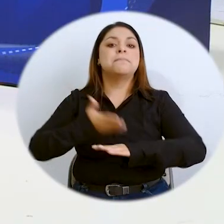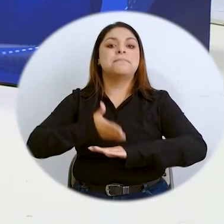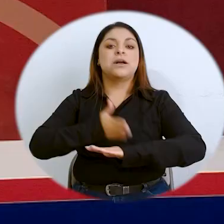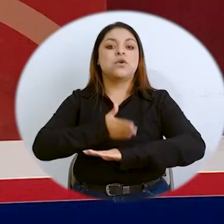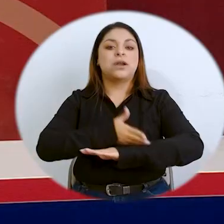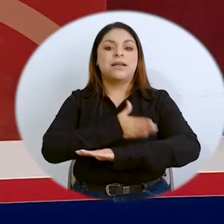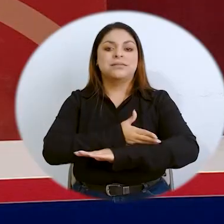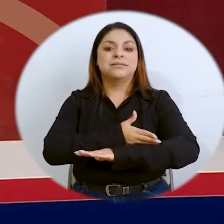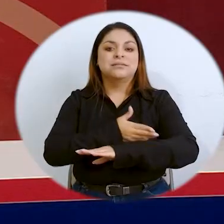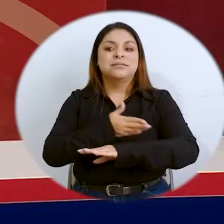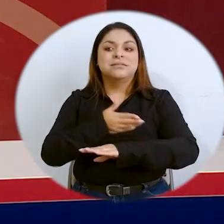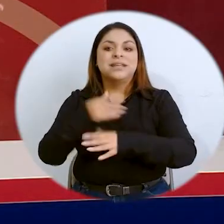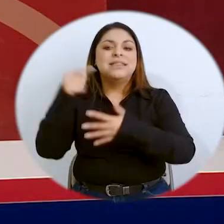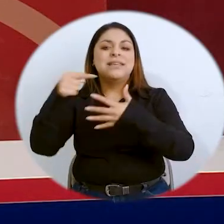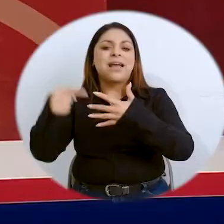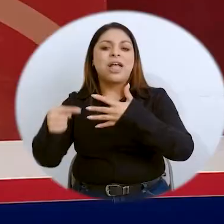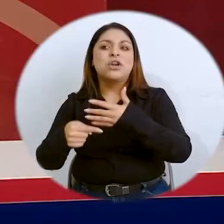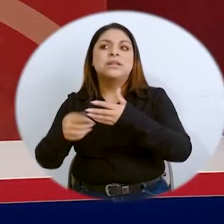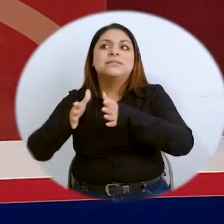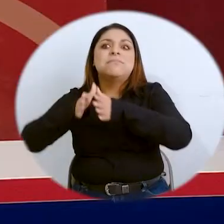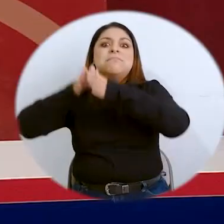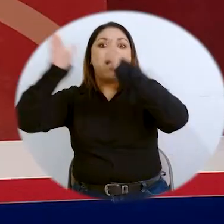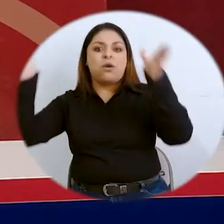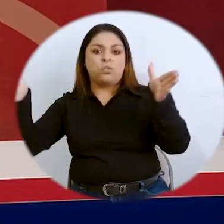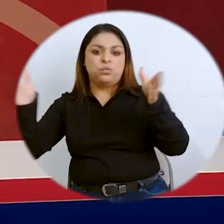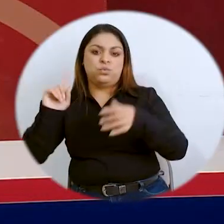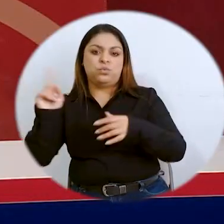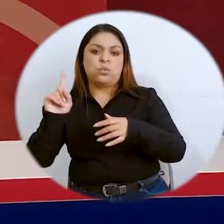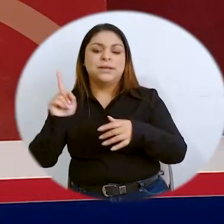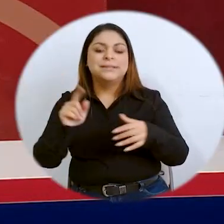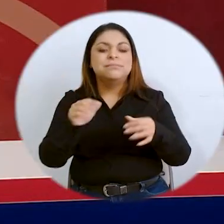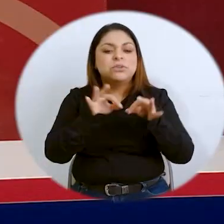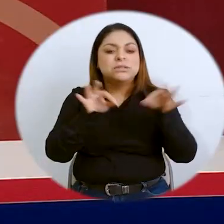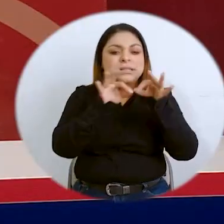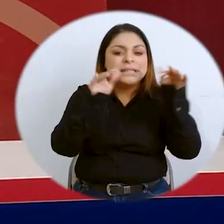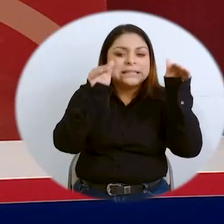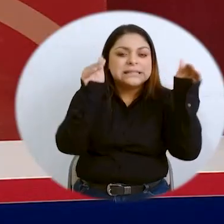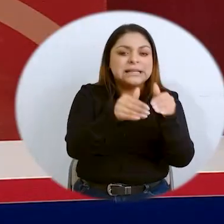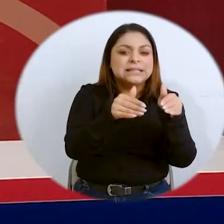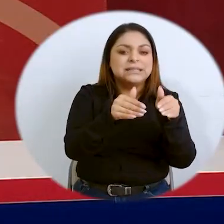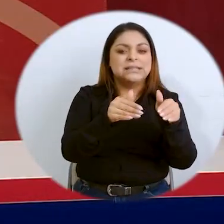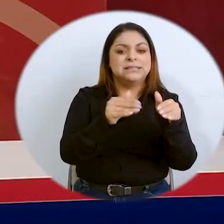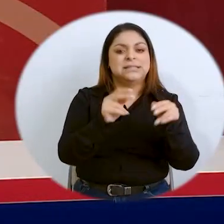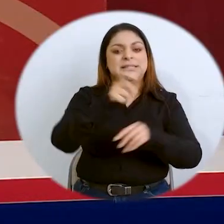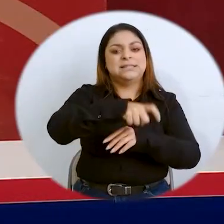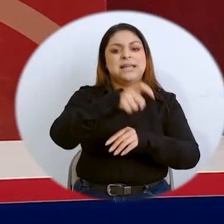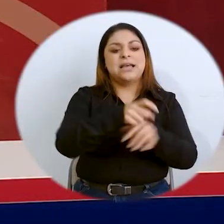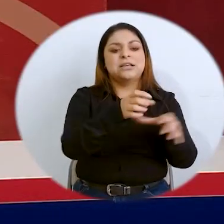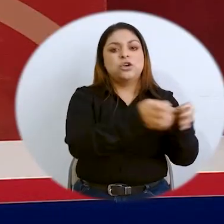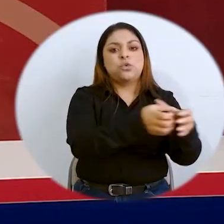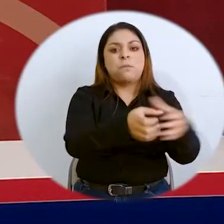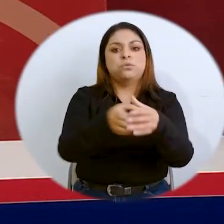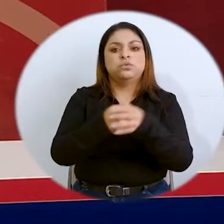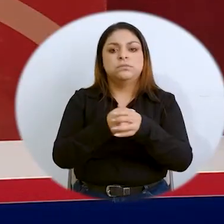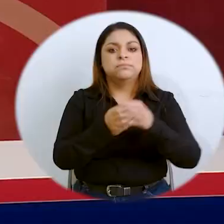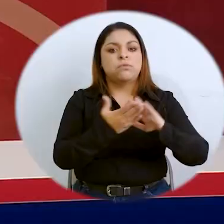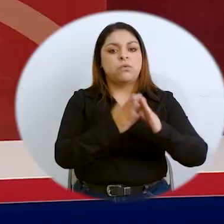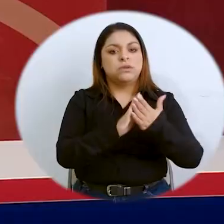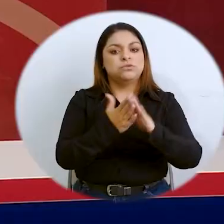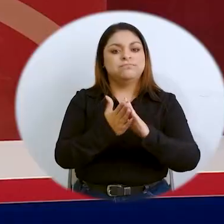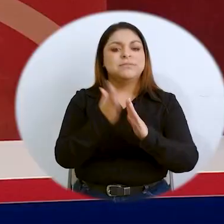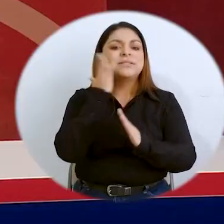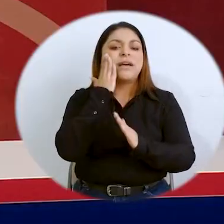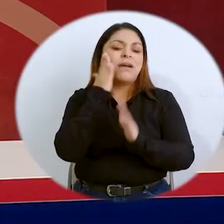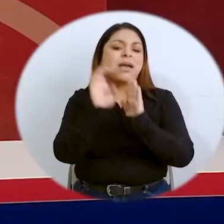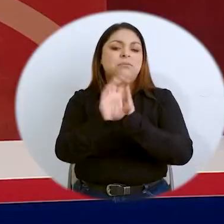los indicadores, digamos, macroeconómicos, sino en cómo atender las necesidades de los grupos de la población, ¿verdad? Sabemos